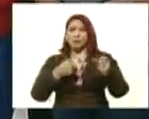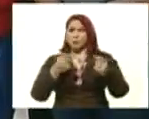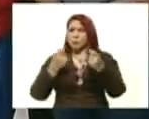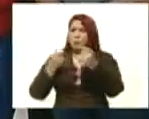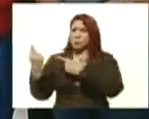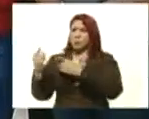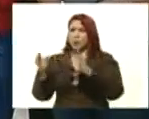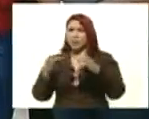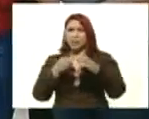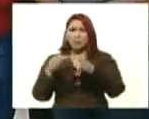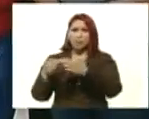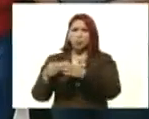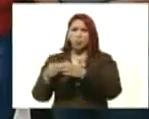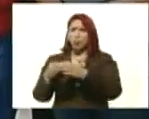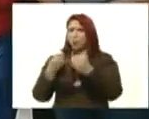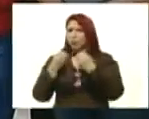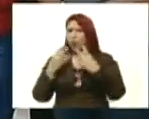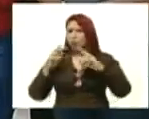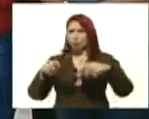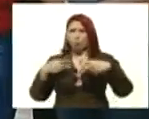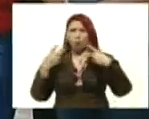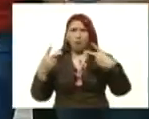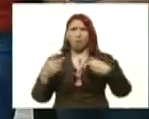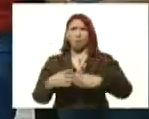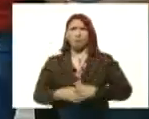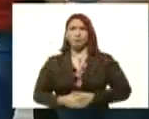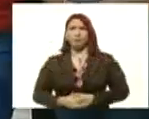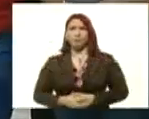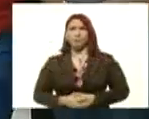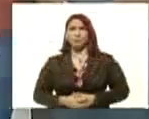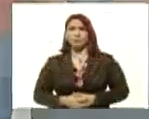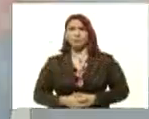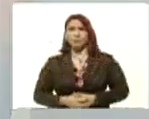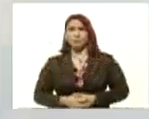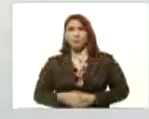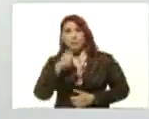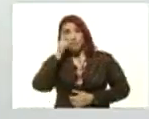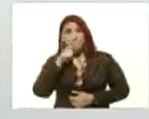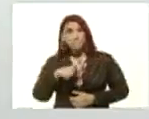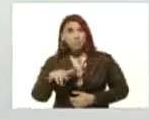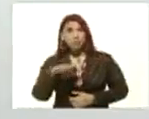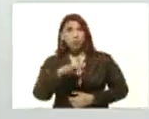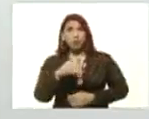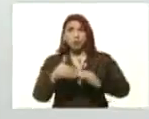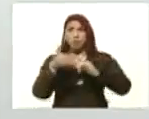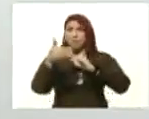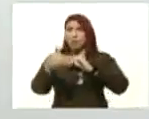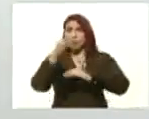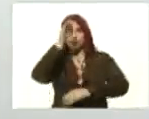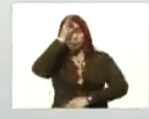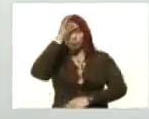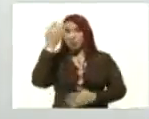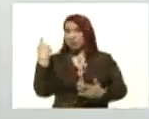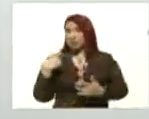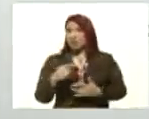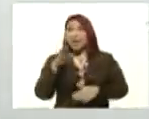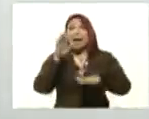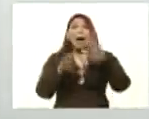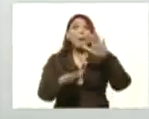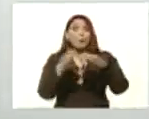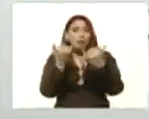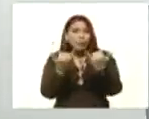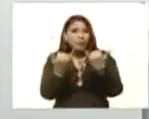primera. Dotado con equipos de primera. El pueblo afuera no sabe lo que tiene, ¿no? Apenas lo están viendo